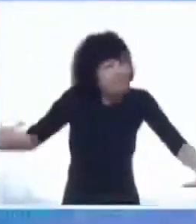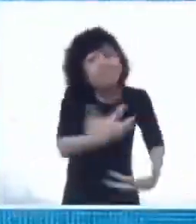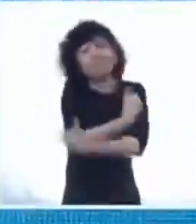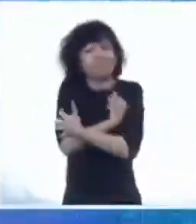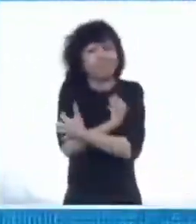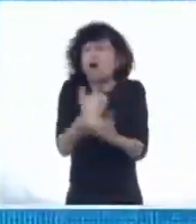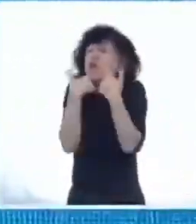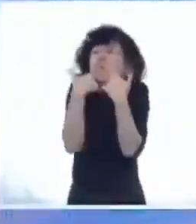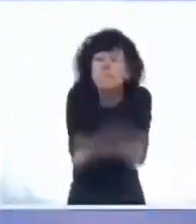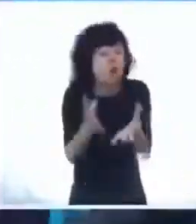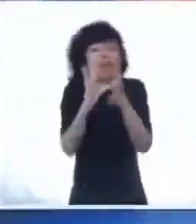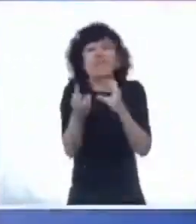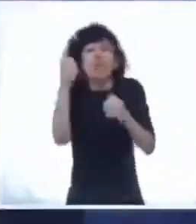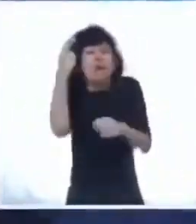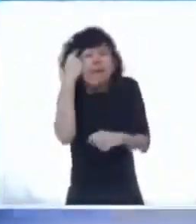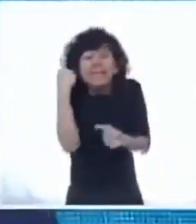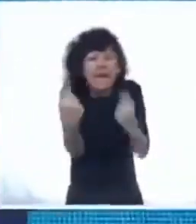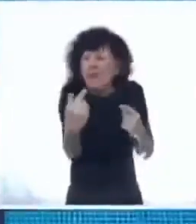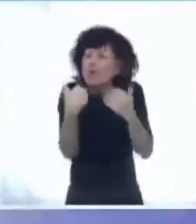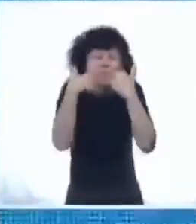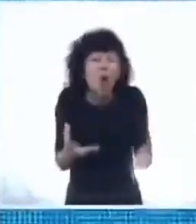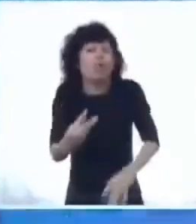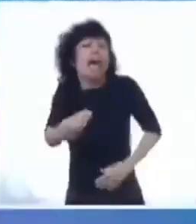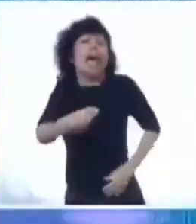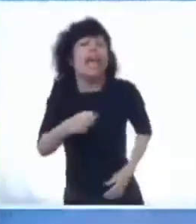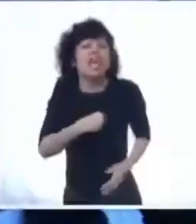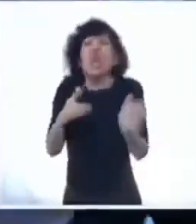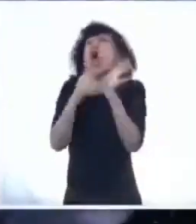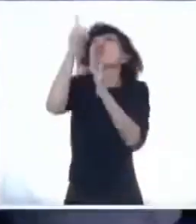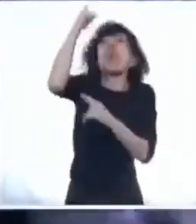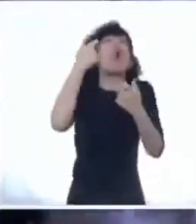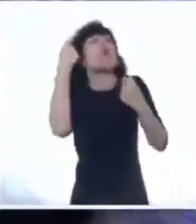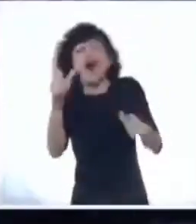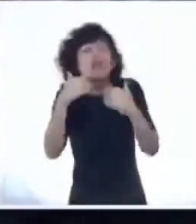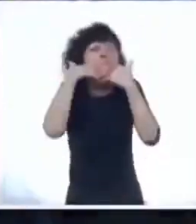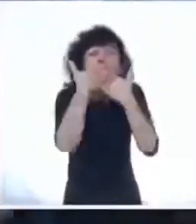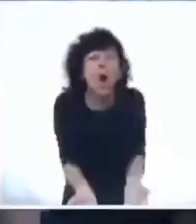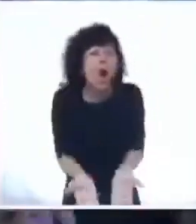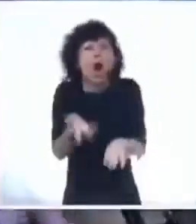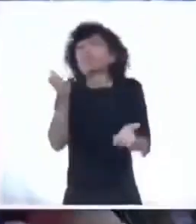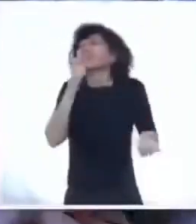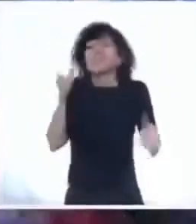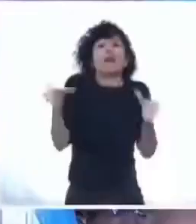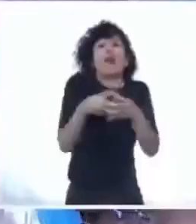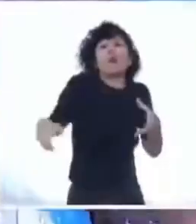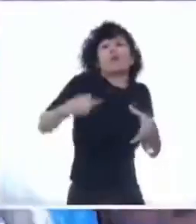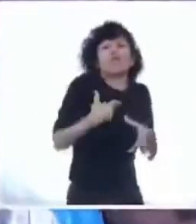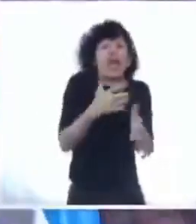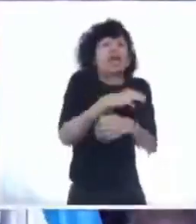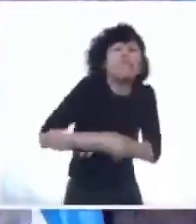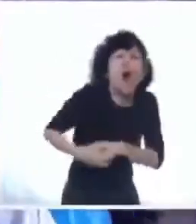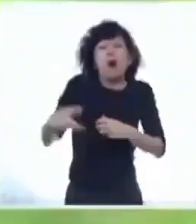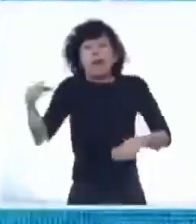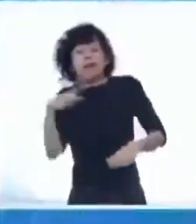cómo piense, no importa su religión, no importa su condición social. Cuenten